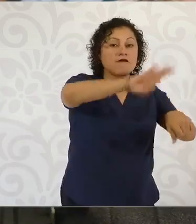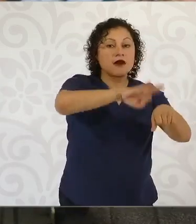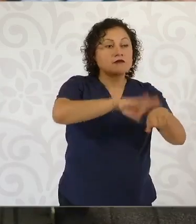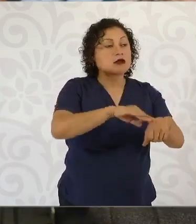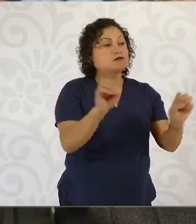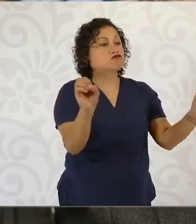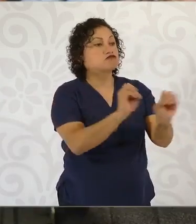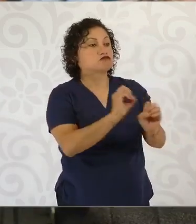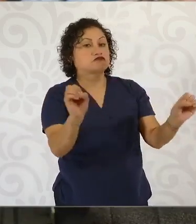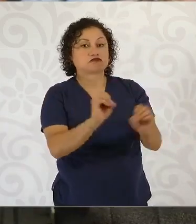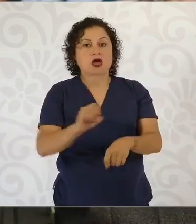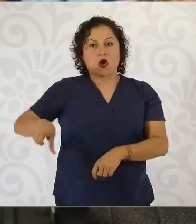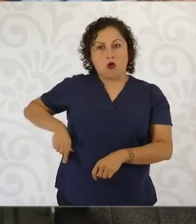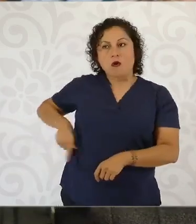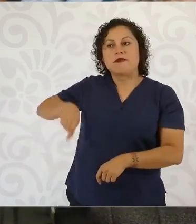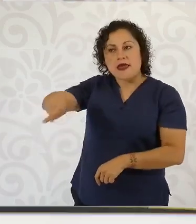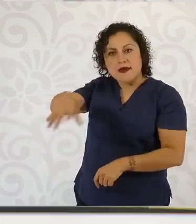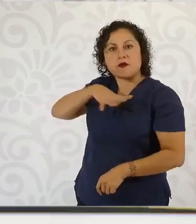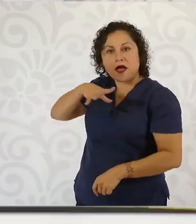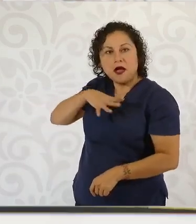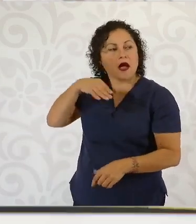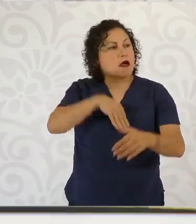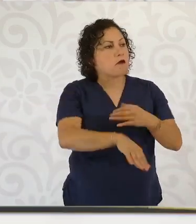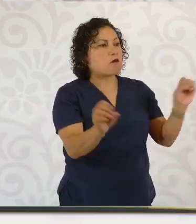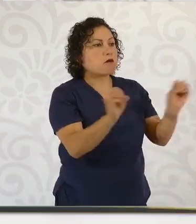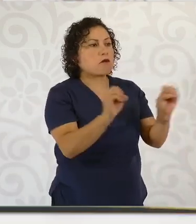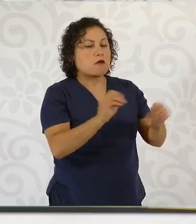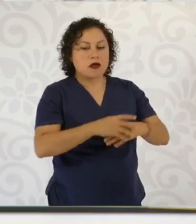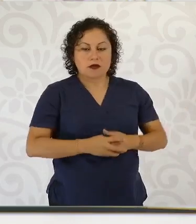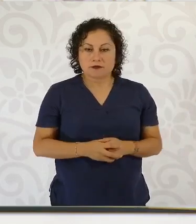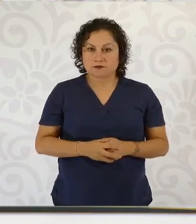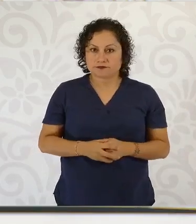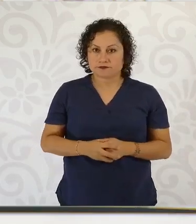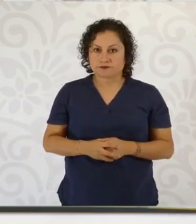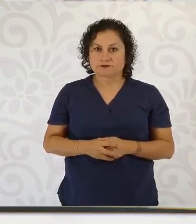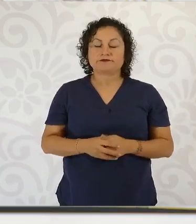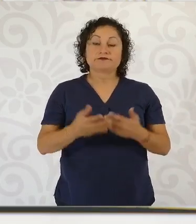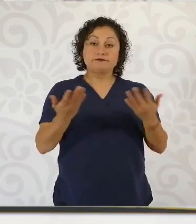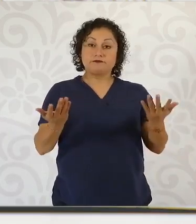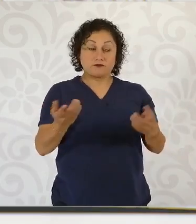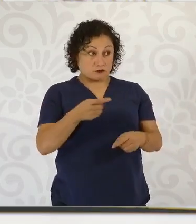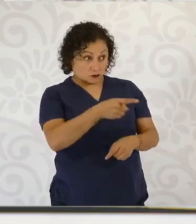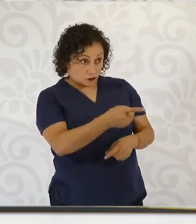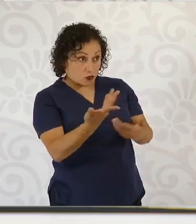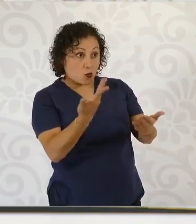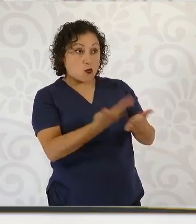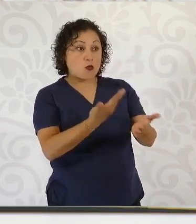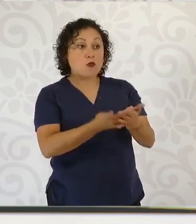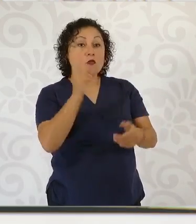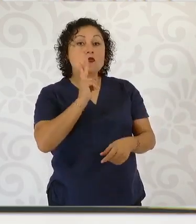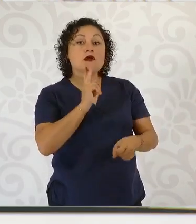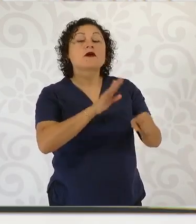así el gobierno sí los había comprado. No, bueno, ¿Qué les diría? ¿qué pruebas tienes de eso? O sea, a ver, porque para todo hay que